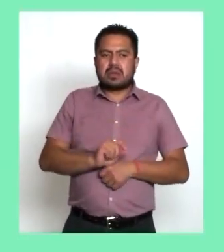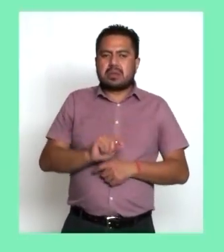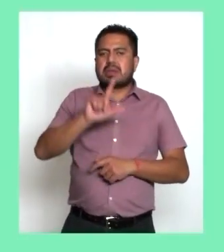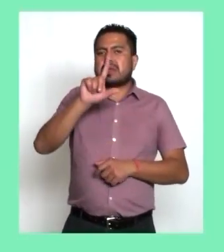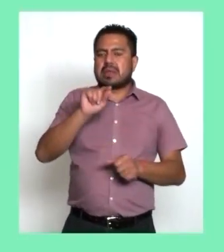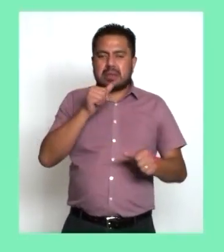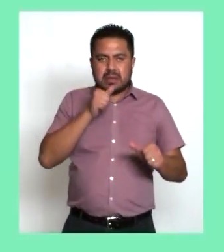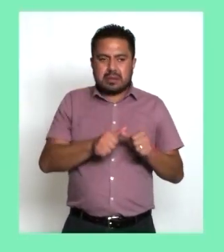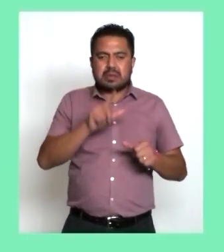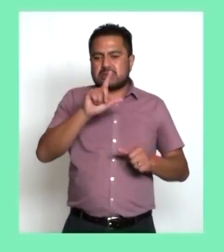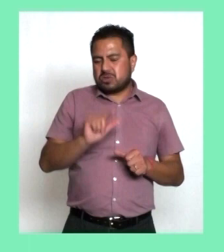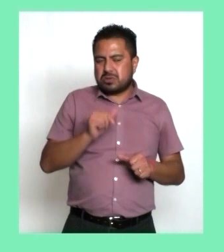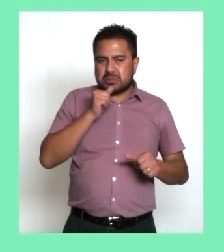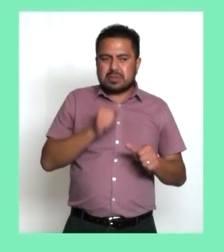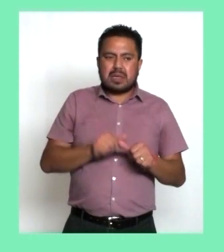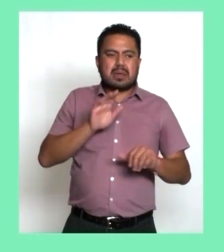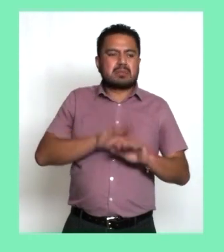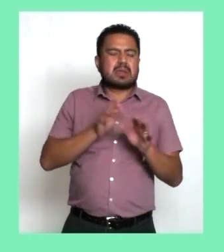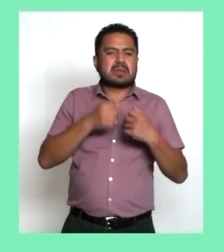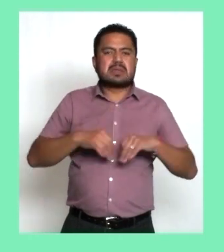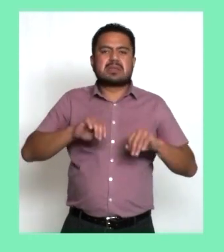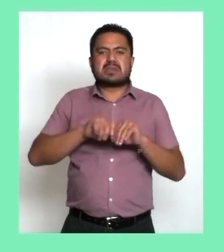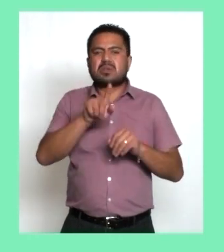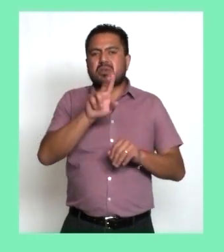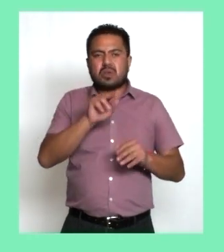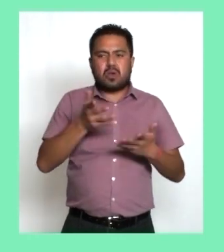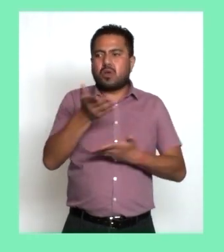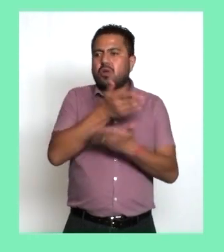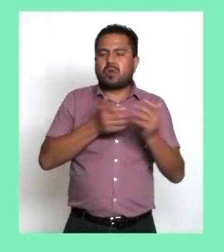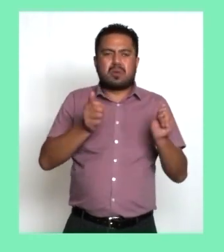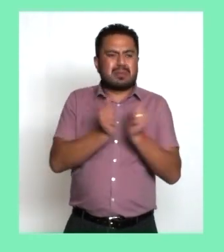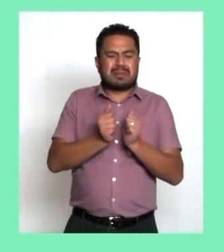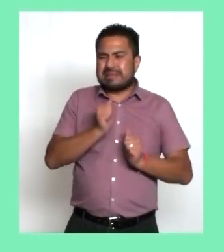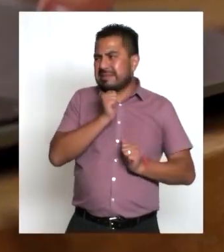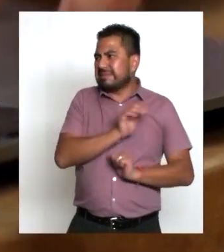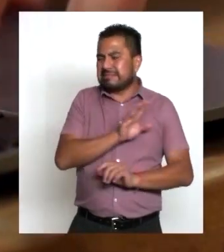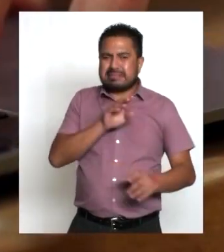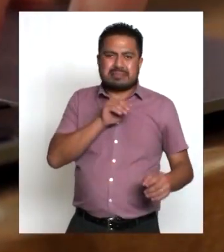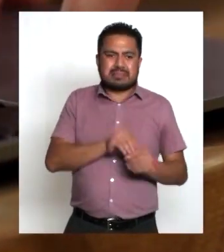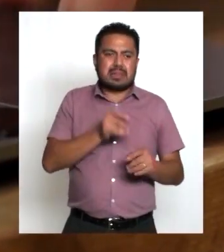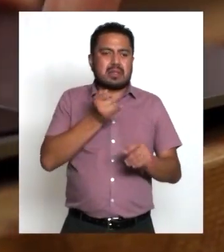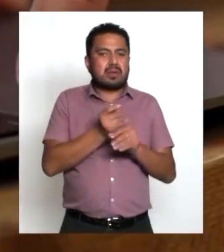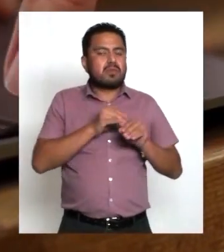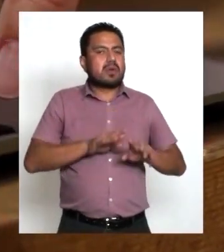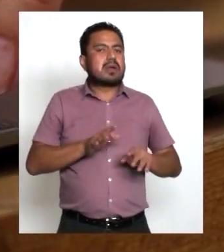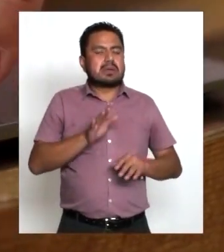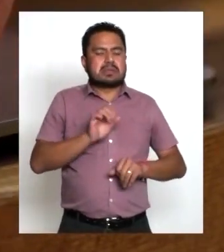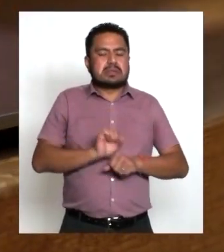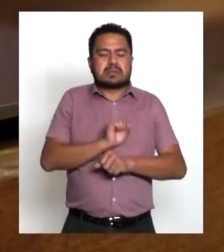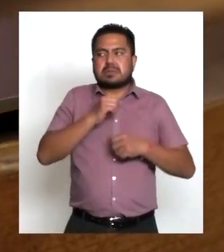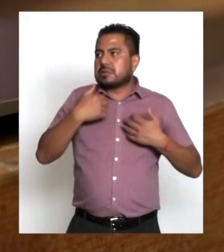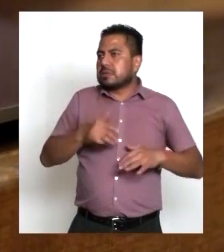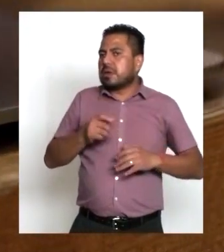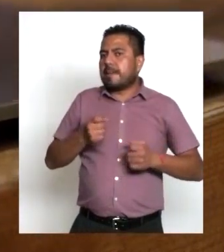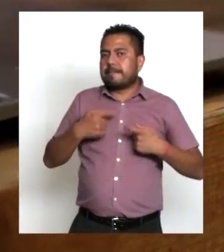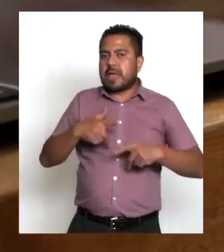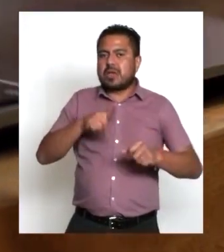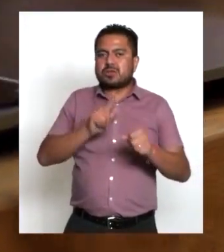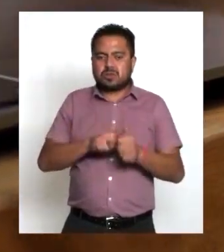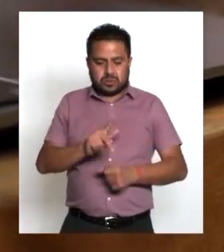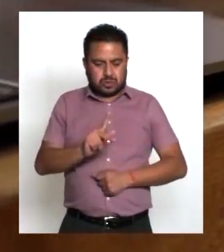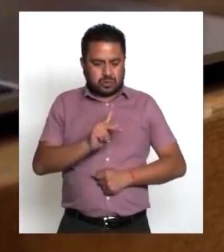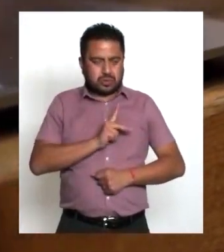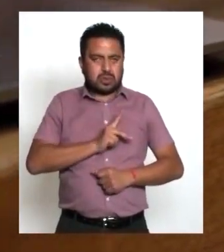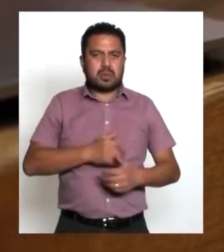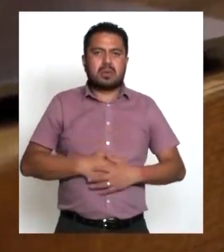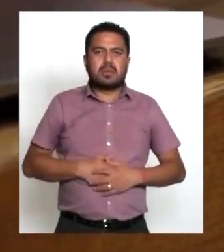números, mayúsculas y minúsculas, y lo más importante es que no las compartas con nadie. Es información sensible y